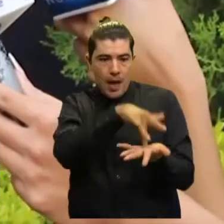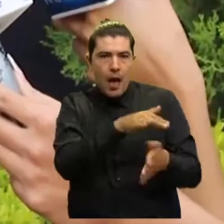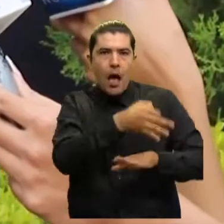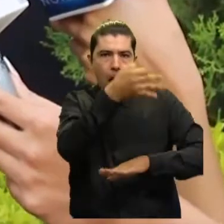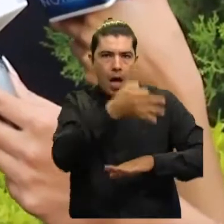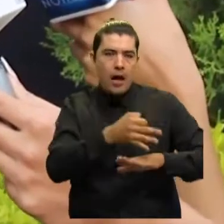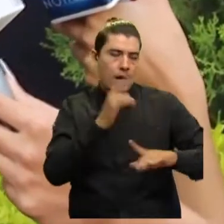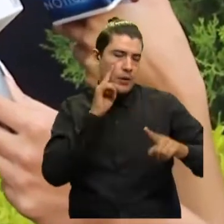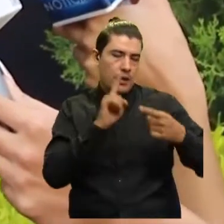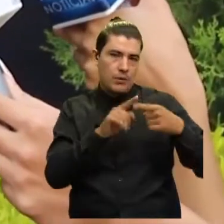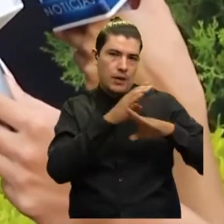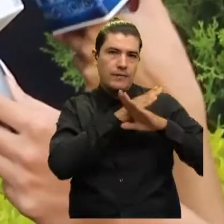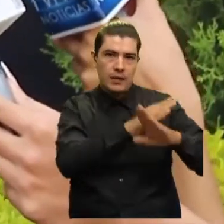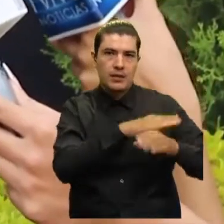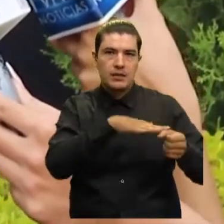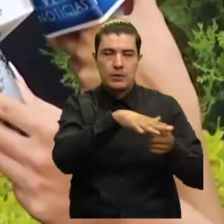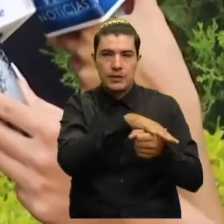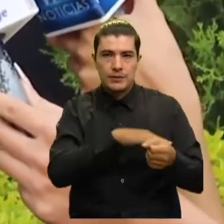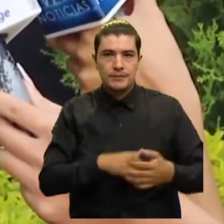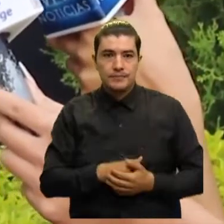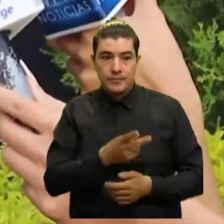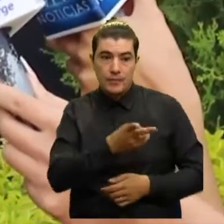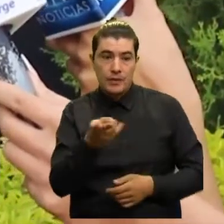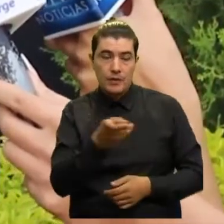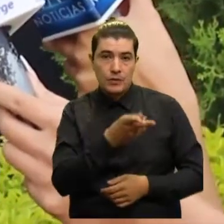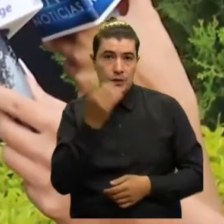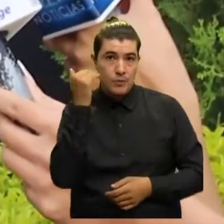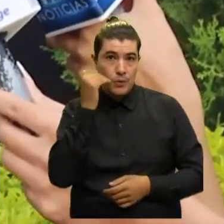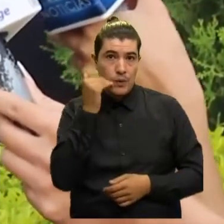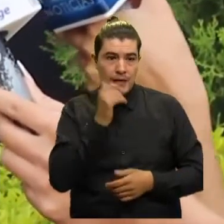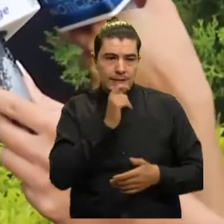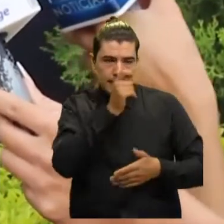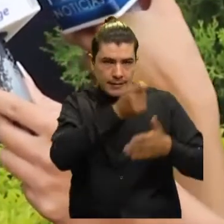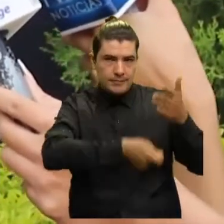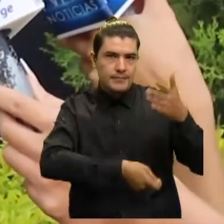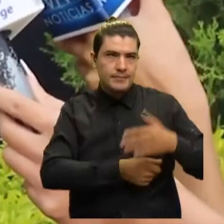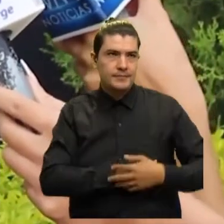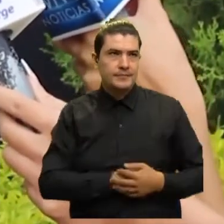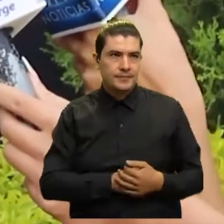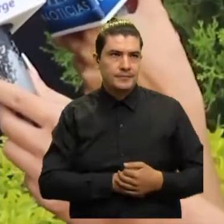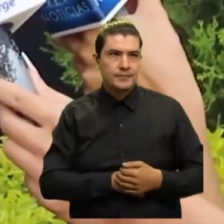pudo controlar de pronto la situación. A estas femeninas se le impartió una medida de comparendo por la ley 1801.